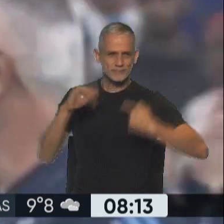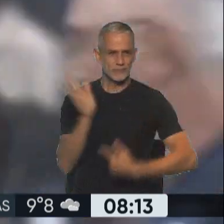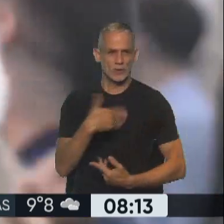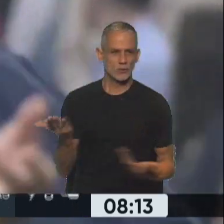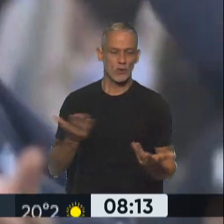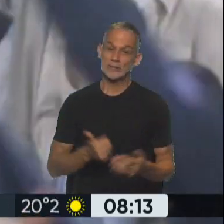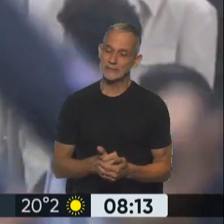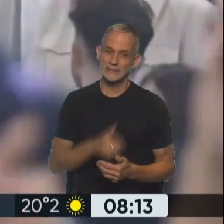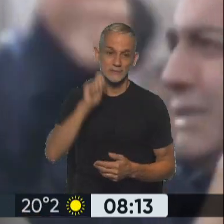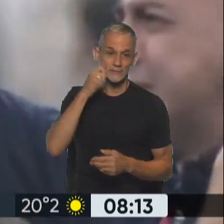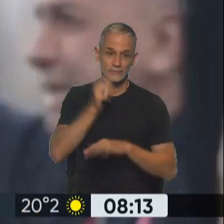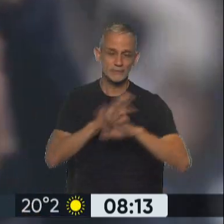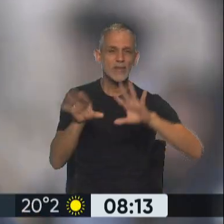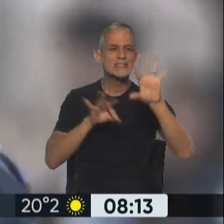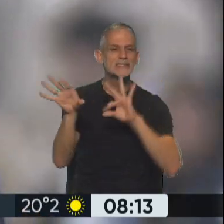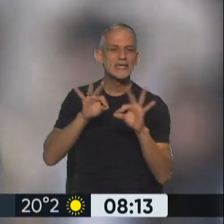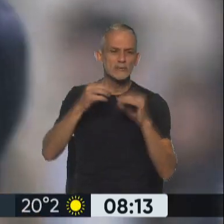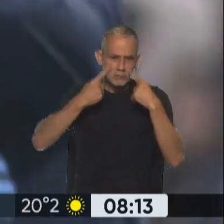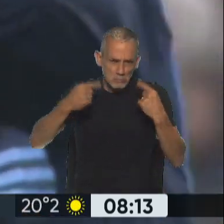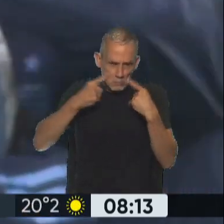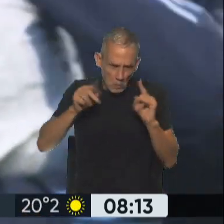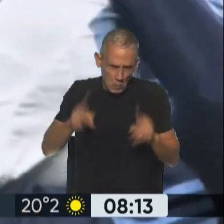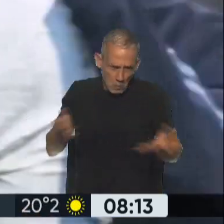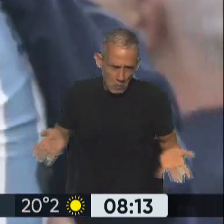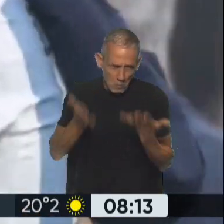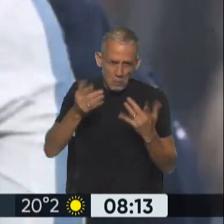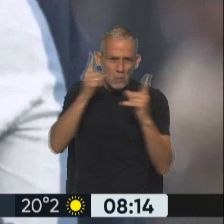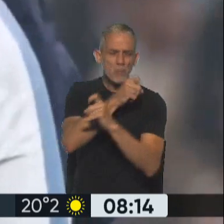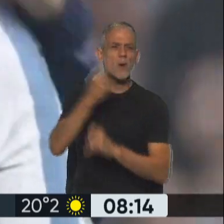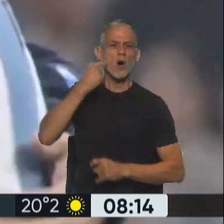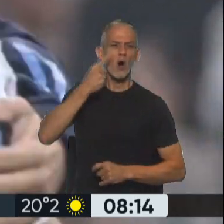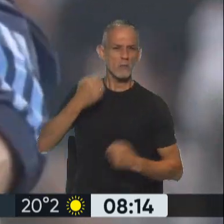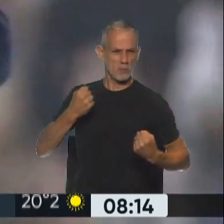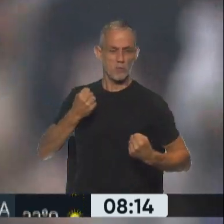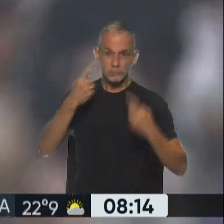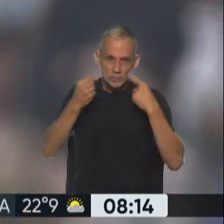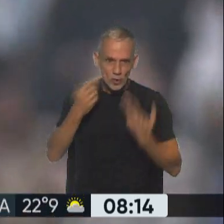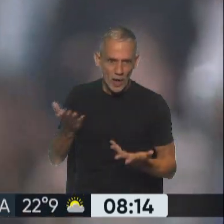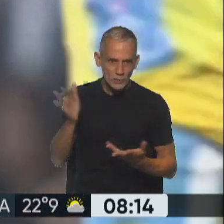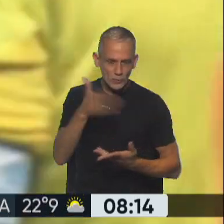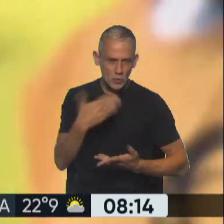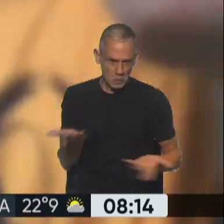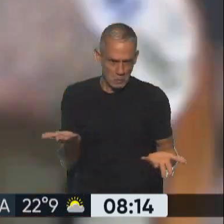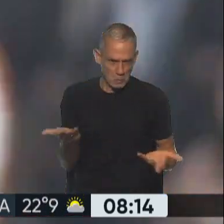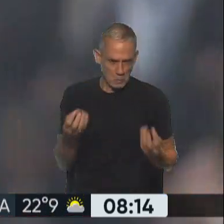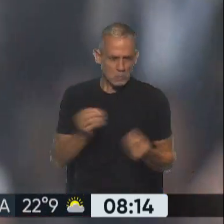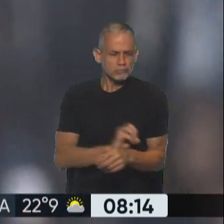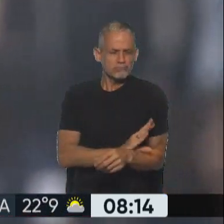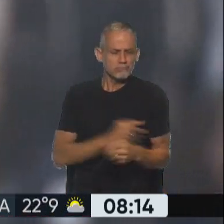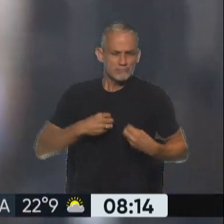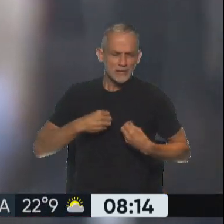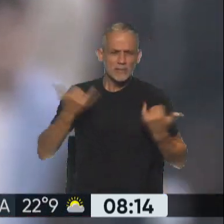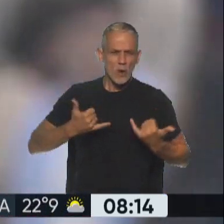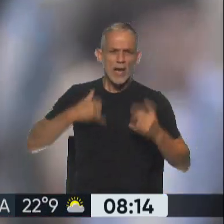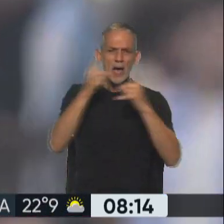tiene de hermoso esta selección de hombres que lloran claro son sensibles y que no